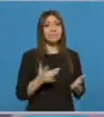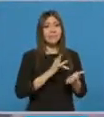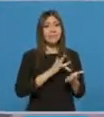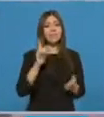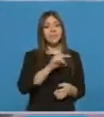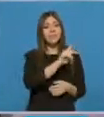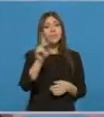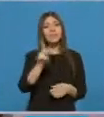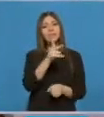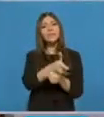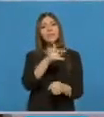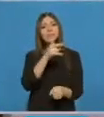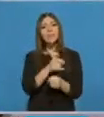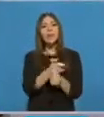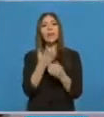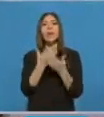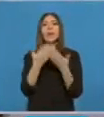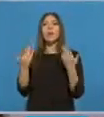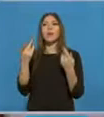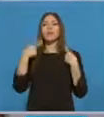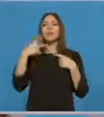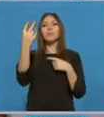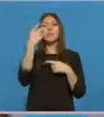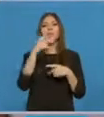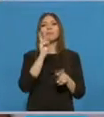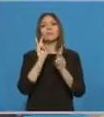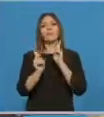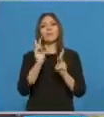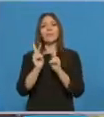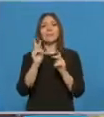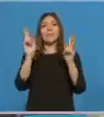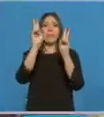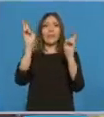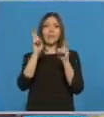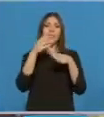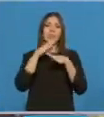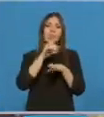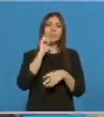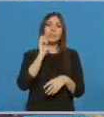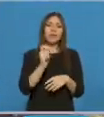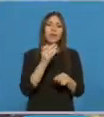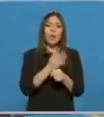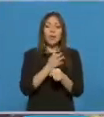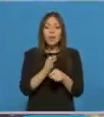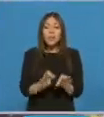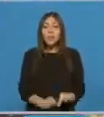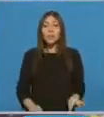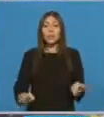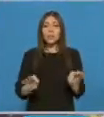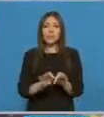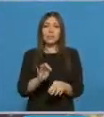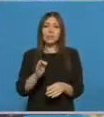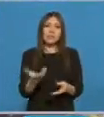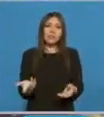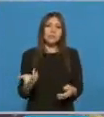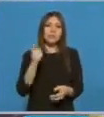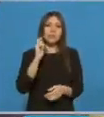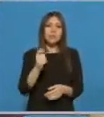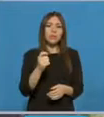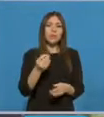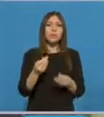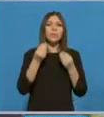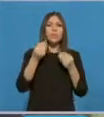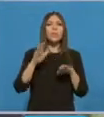para platicar con su auditorio sobre el tema, este tema que nos importa ahorita por el momento mucho, ¿no? Claro. Es esta